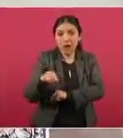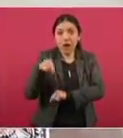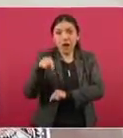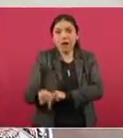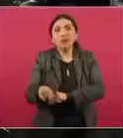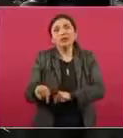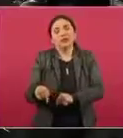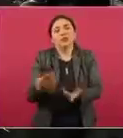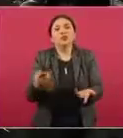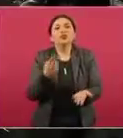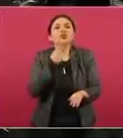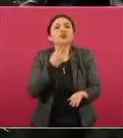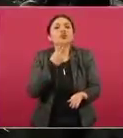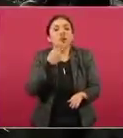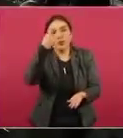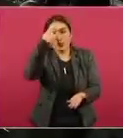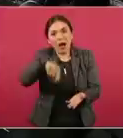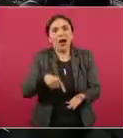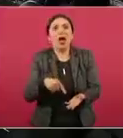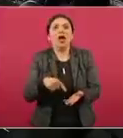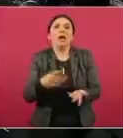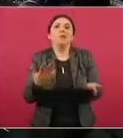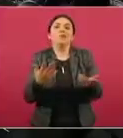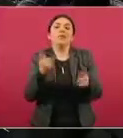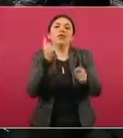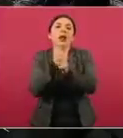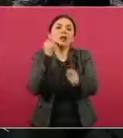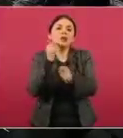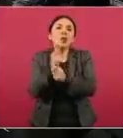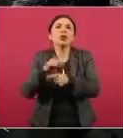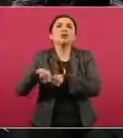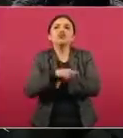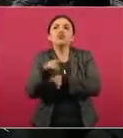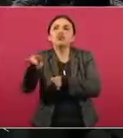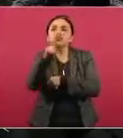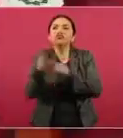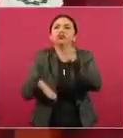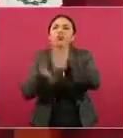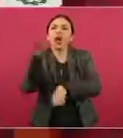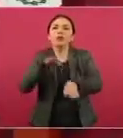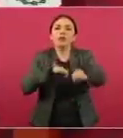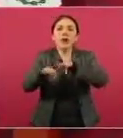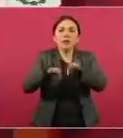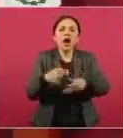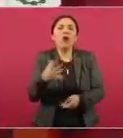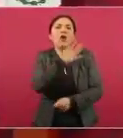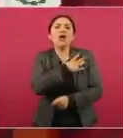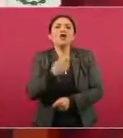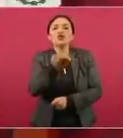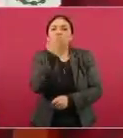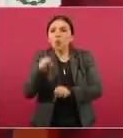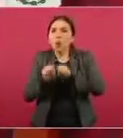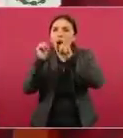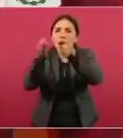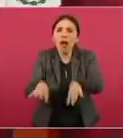pues un instrumento para ir al trabajo, para llevar a los hijos a la escuela,